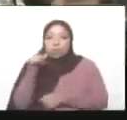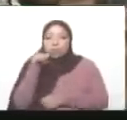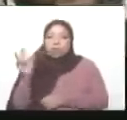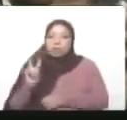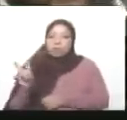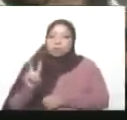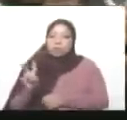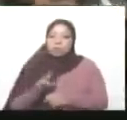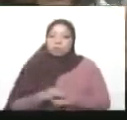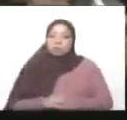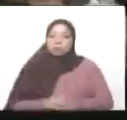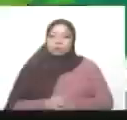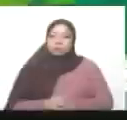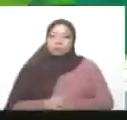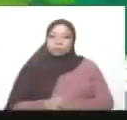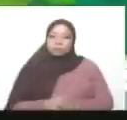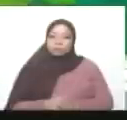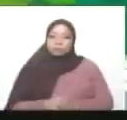sobre Venezuela